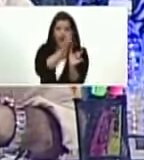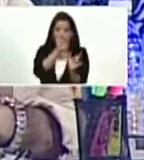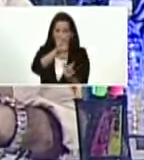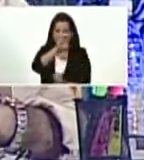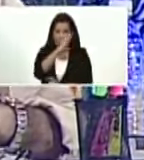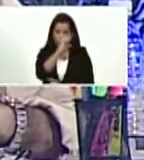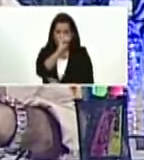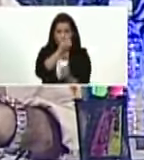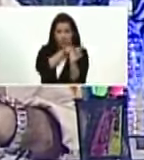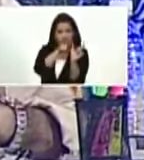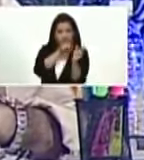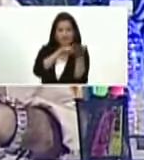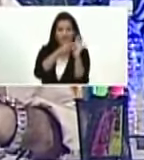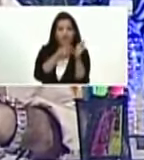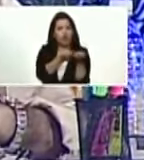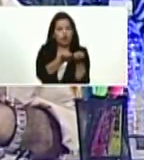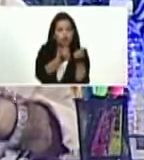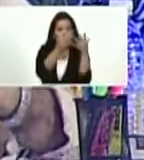casa.